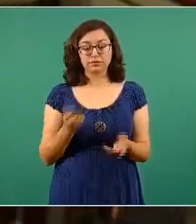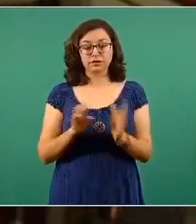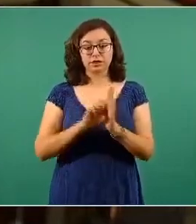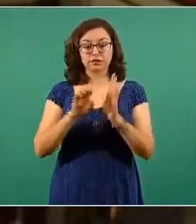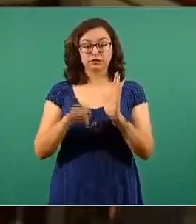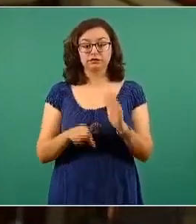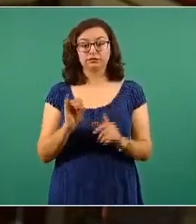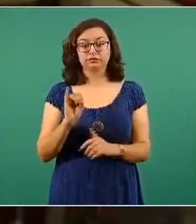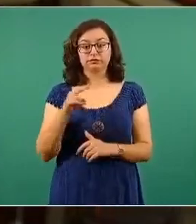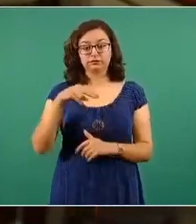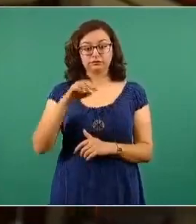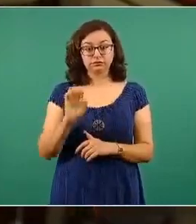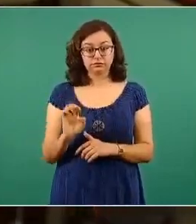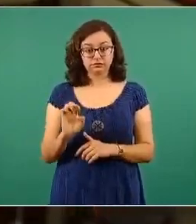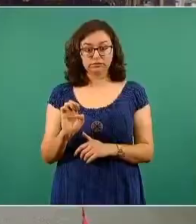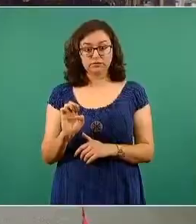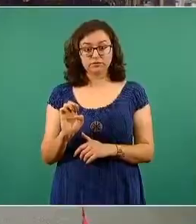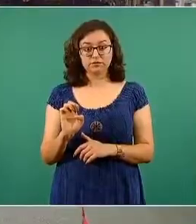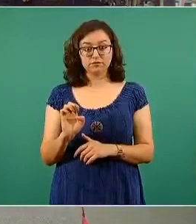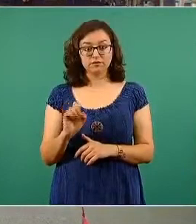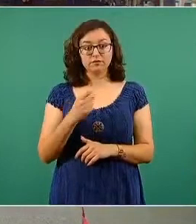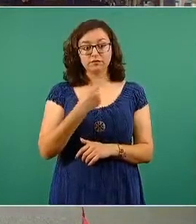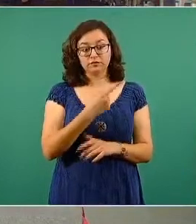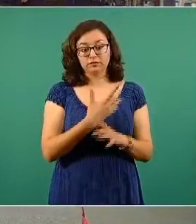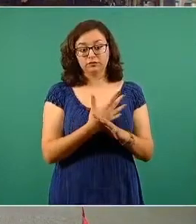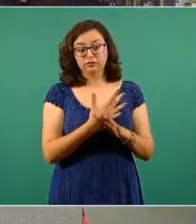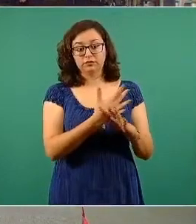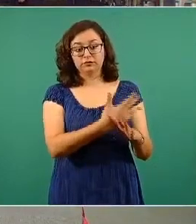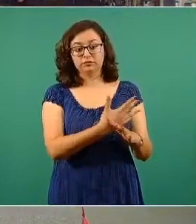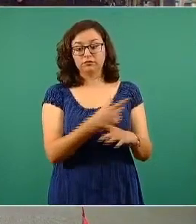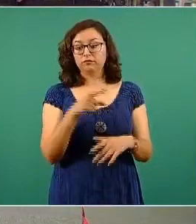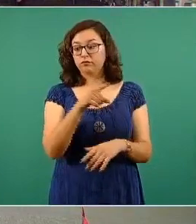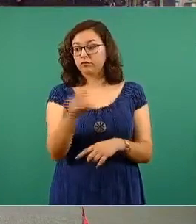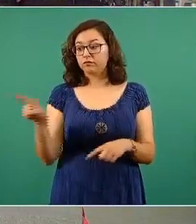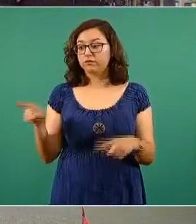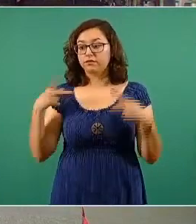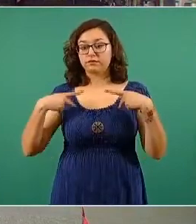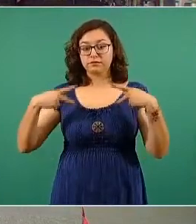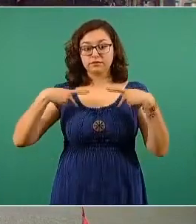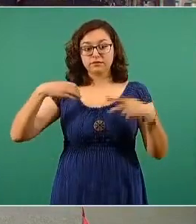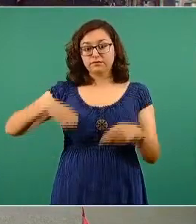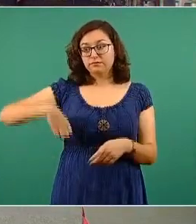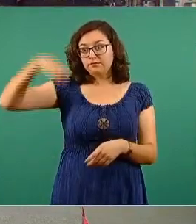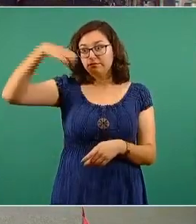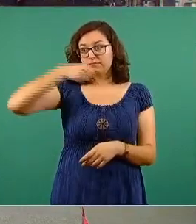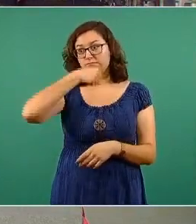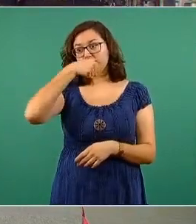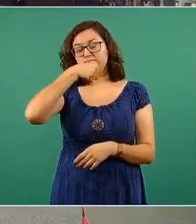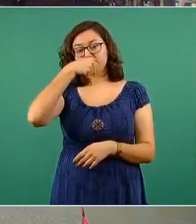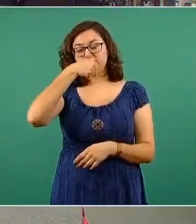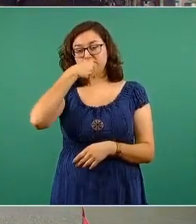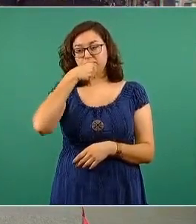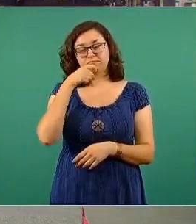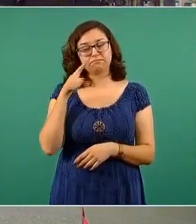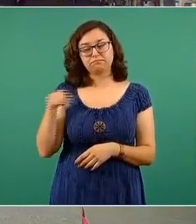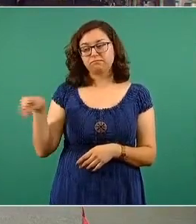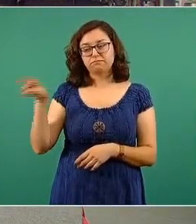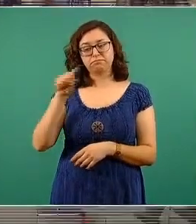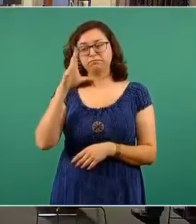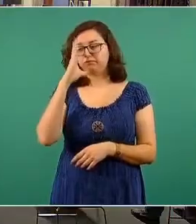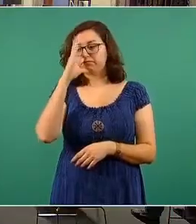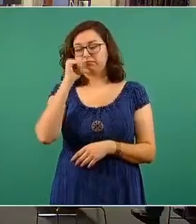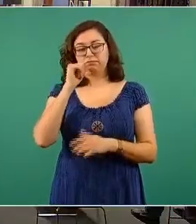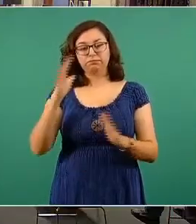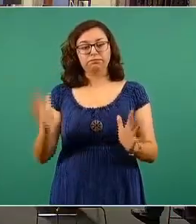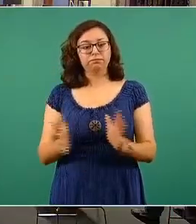se encargó de alguna manera de supervisar que no fueran adultos mayores o personas de riesgo por edad para que